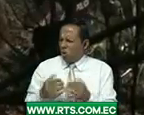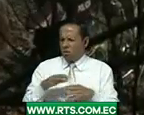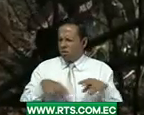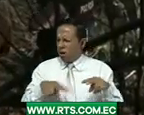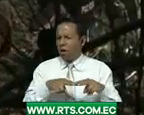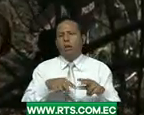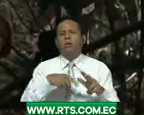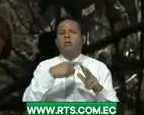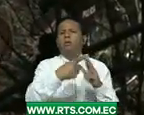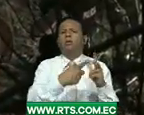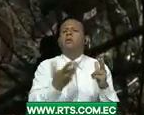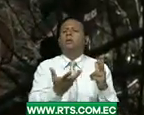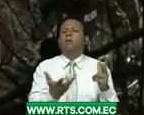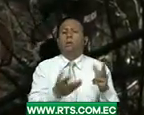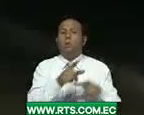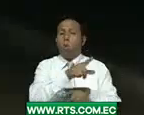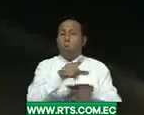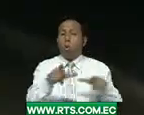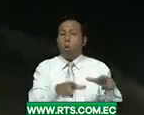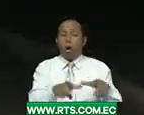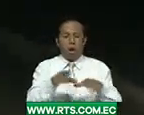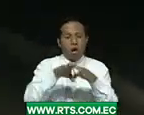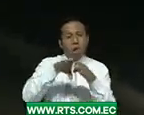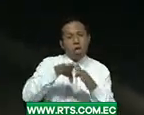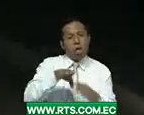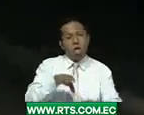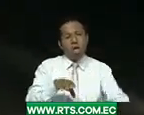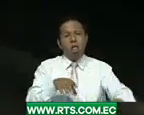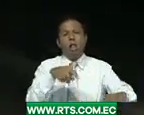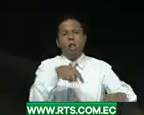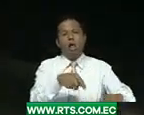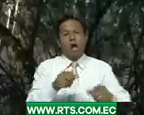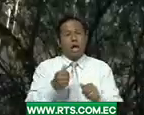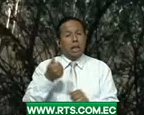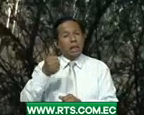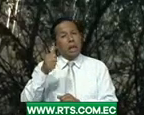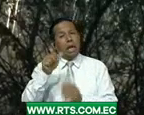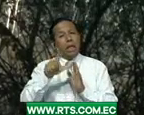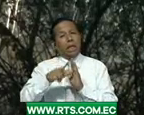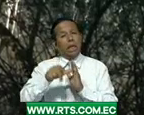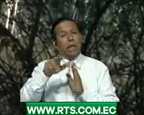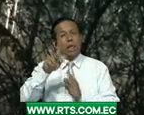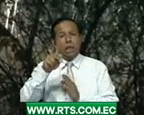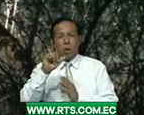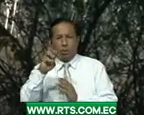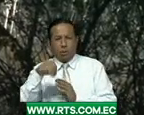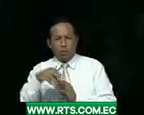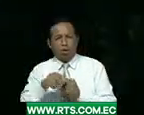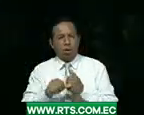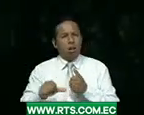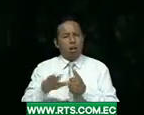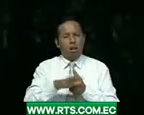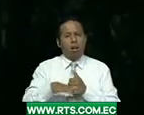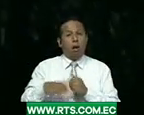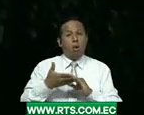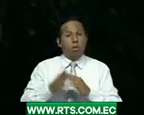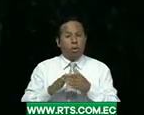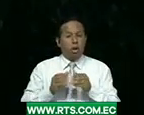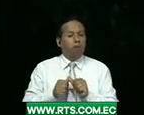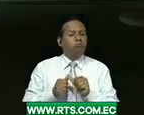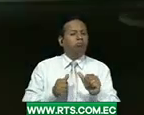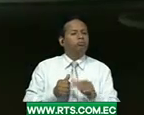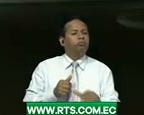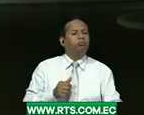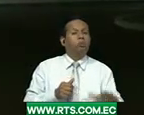Las víctimas estaban en una guardarraya a unos 10 kilómetros del centro de la comunidad de Río Caña. Desde allí, uno de los 3 hombres,